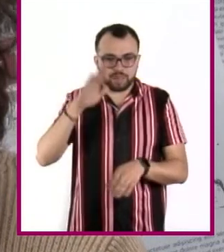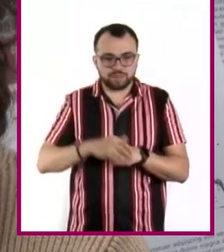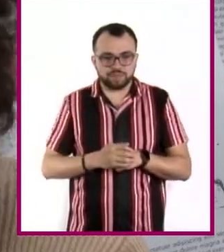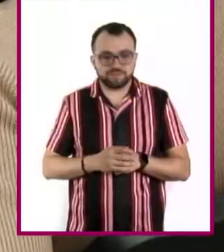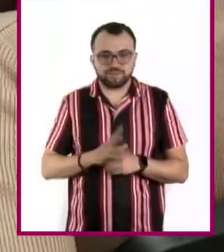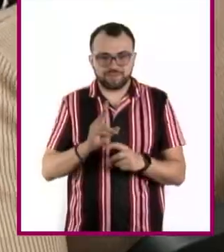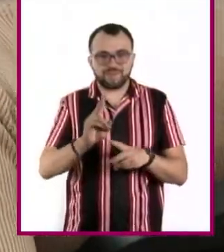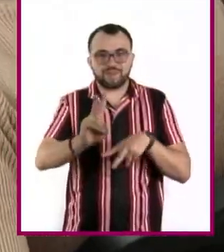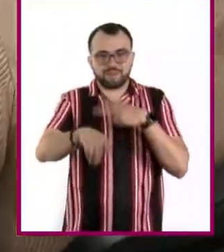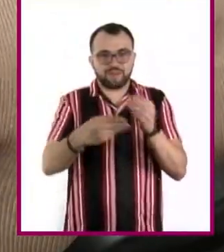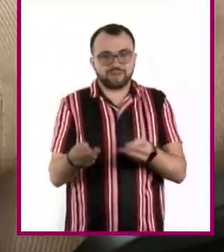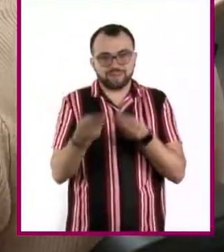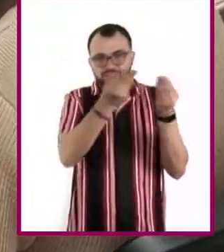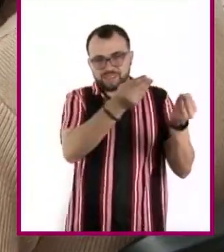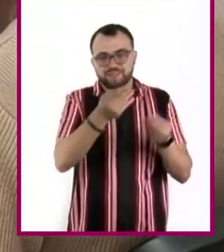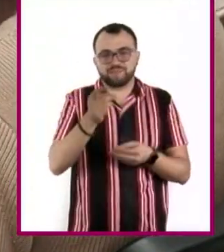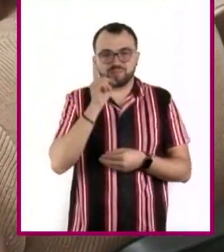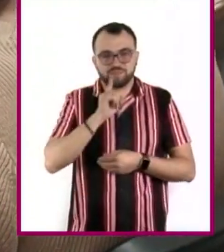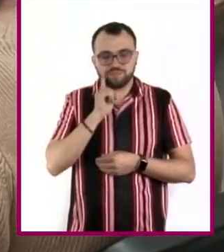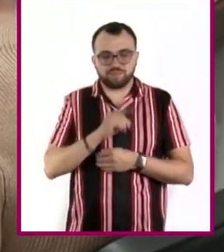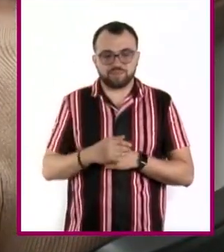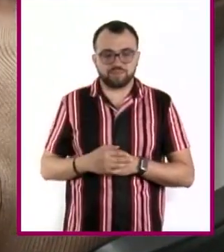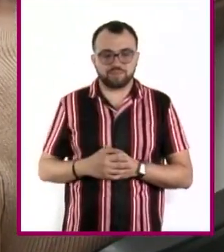vamos a mandarla.